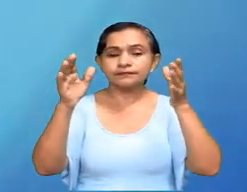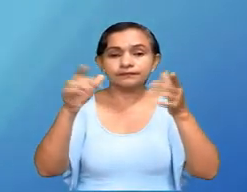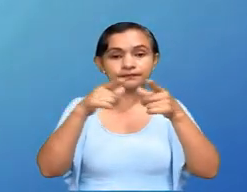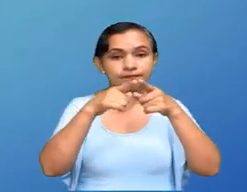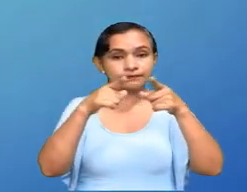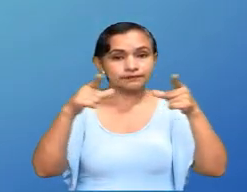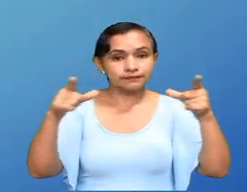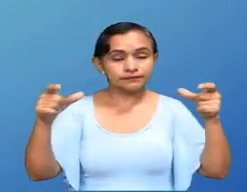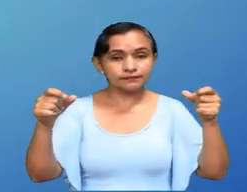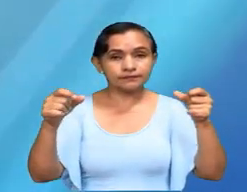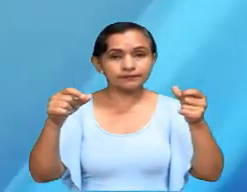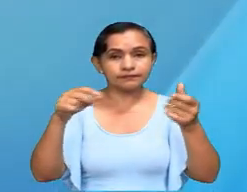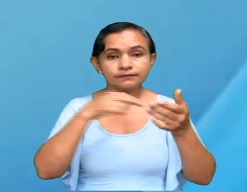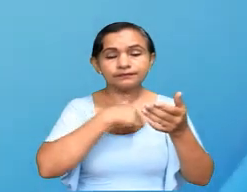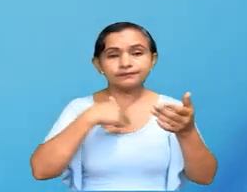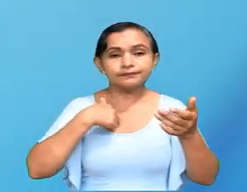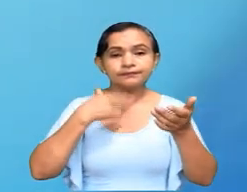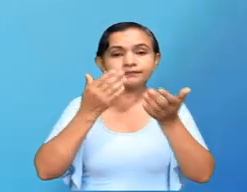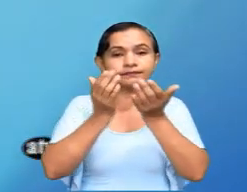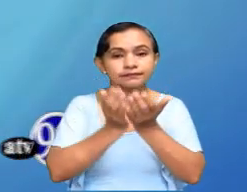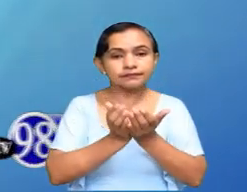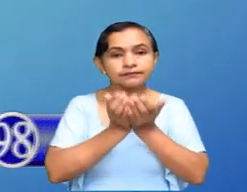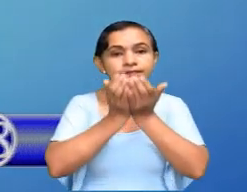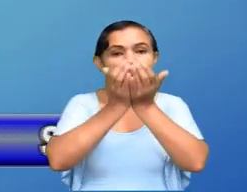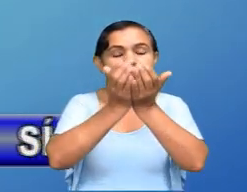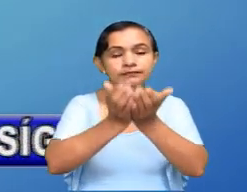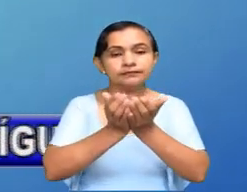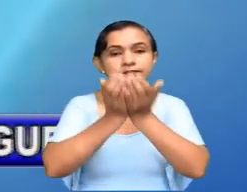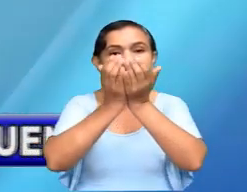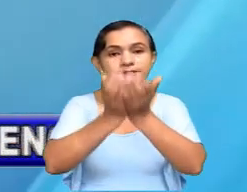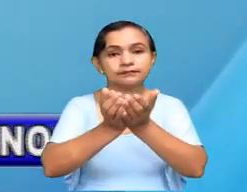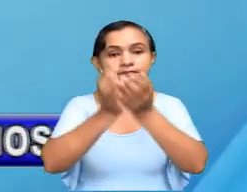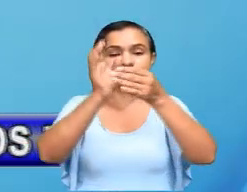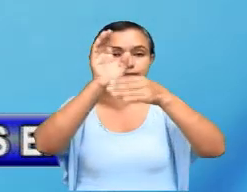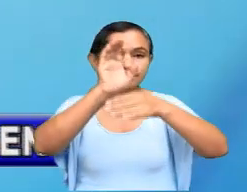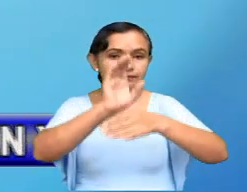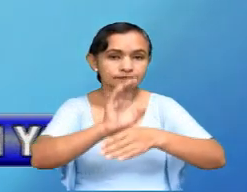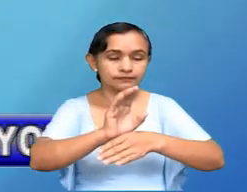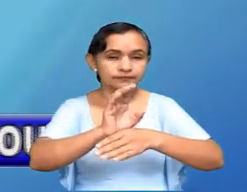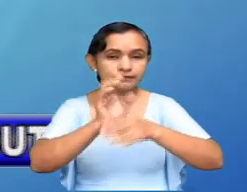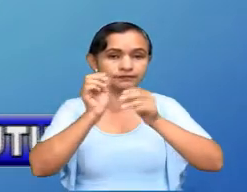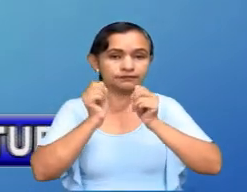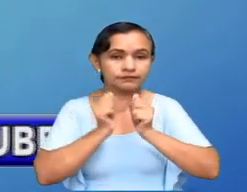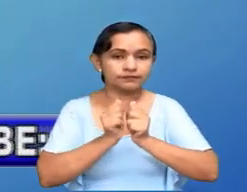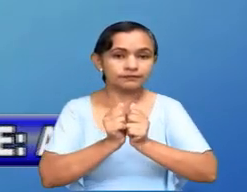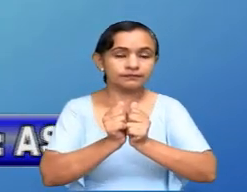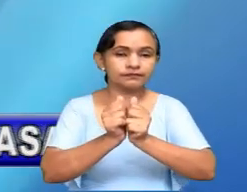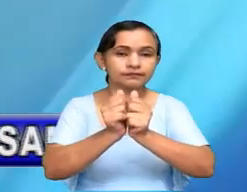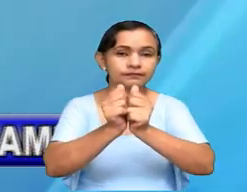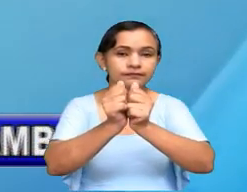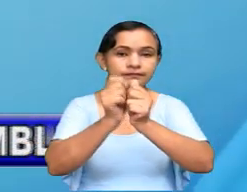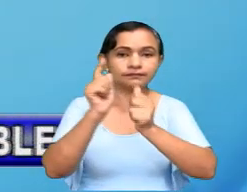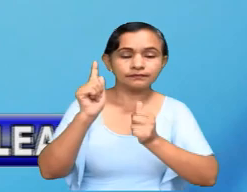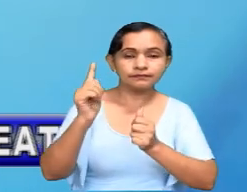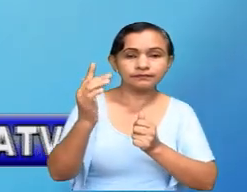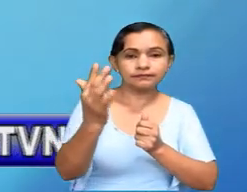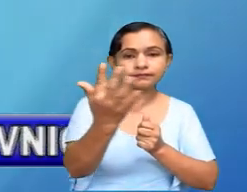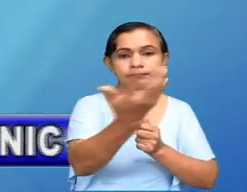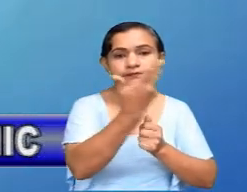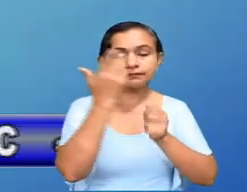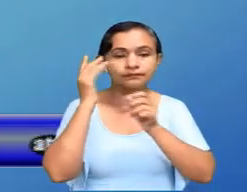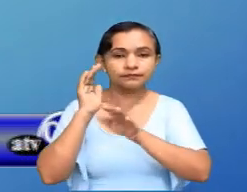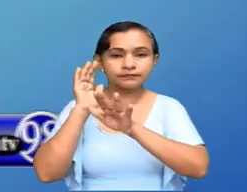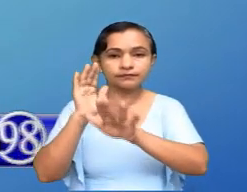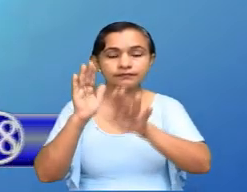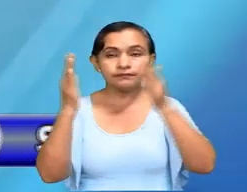Managua. El barco, los tradicionalistas que acompañan toda la procesión, la